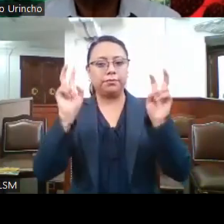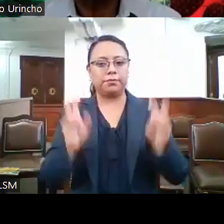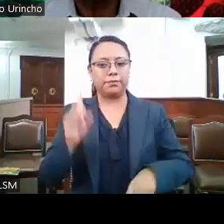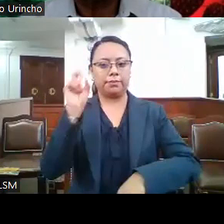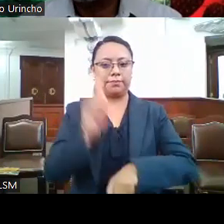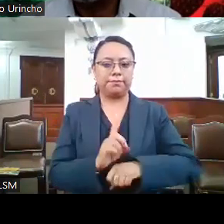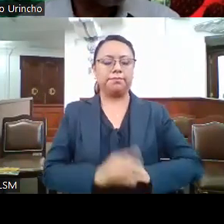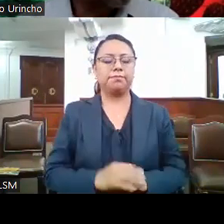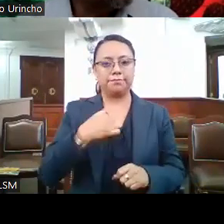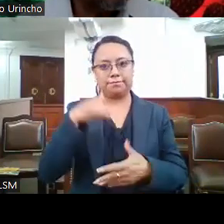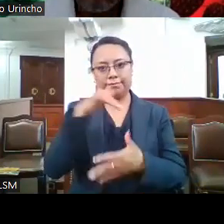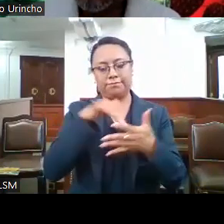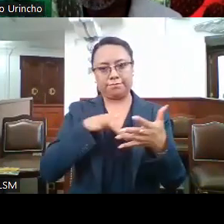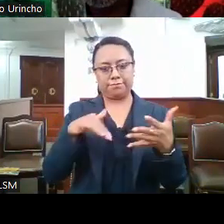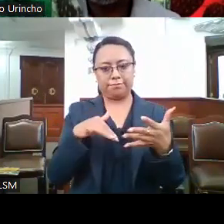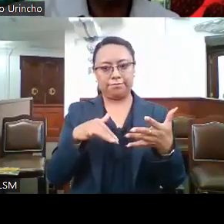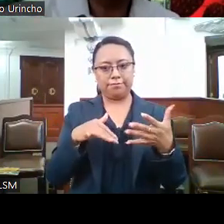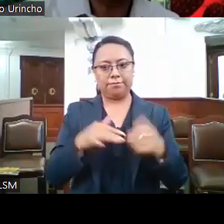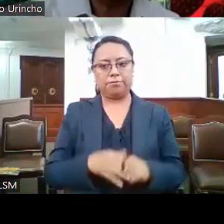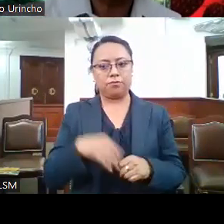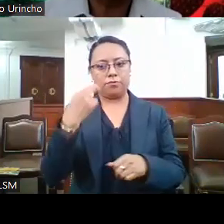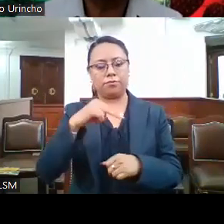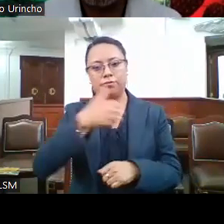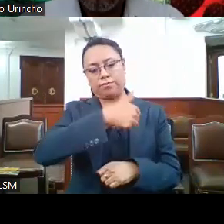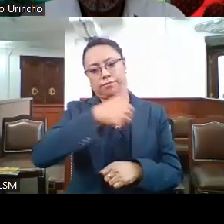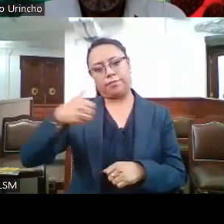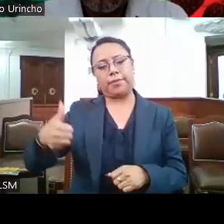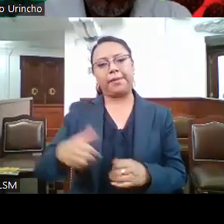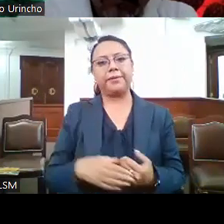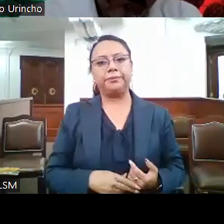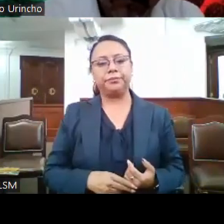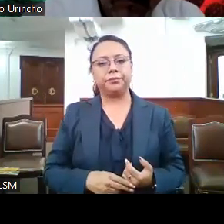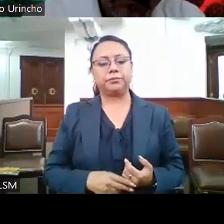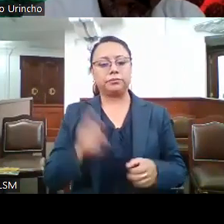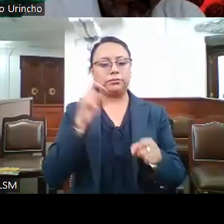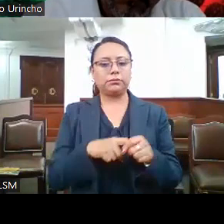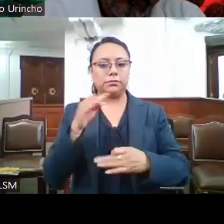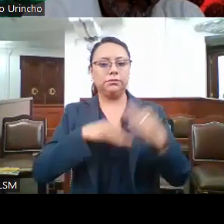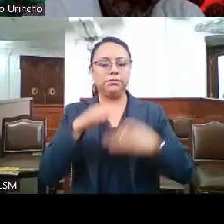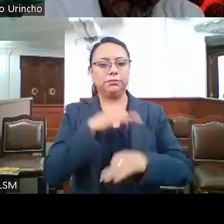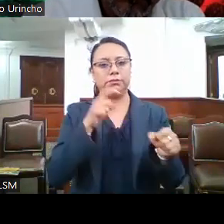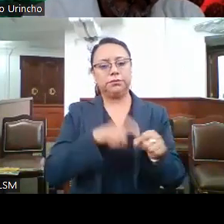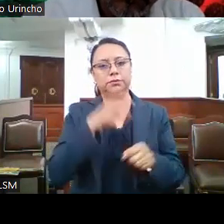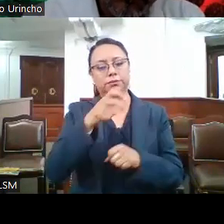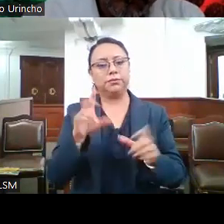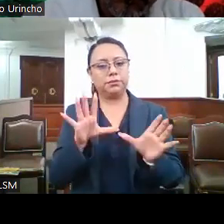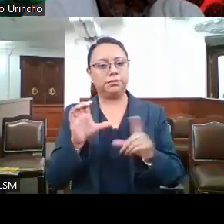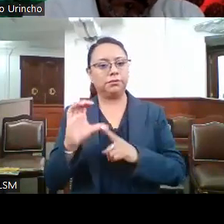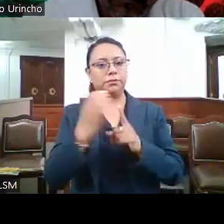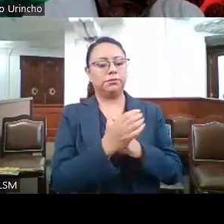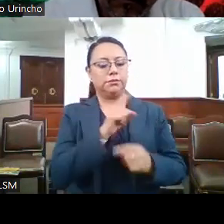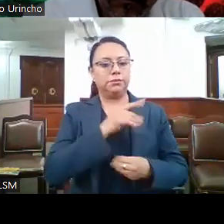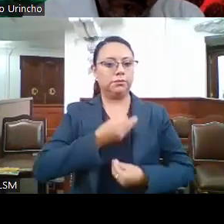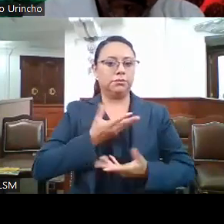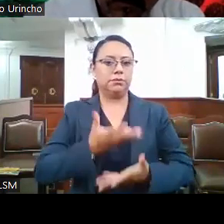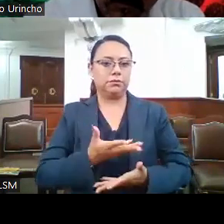a dar lectura del nombre de cada uno y una de las y los integrantes de la comisión, solicitándoles manifiesten de viva voz el